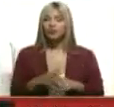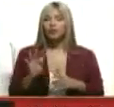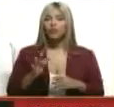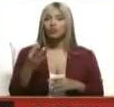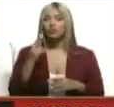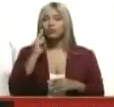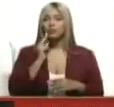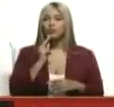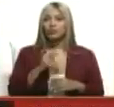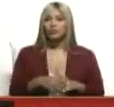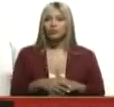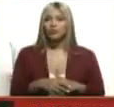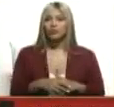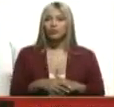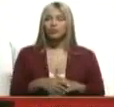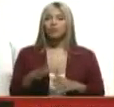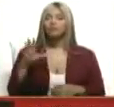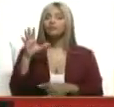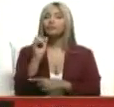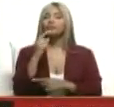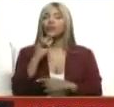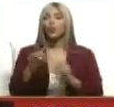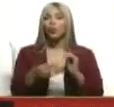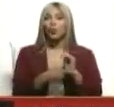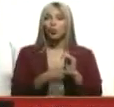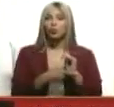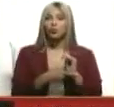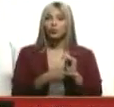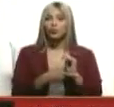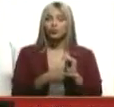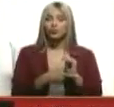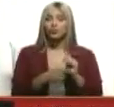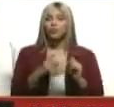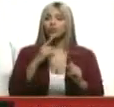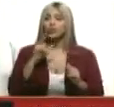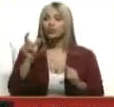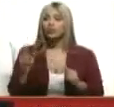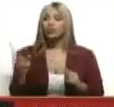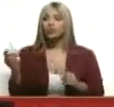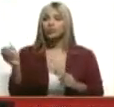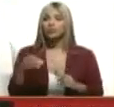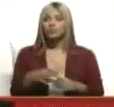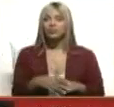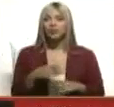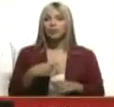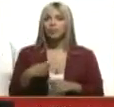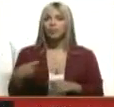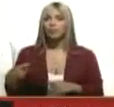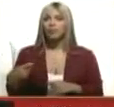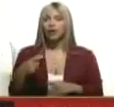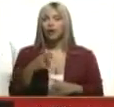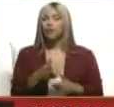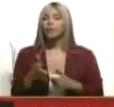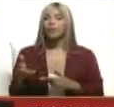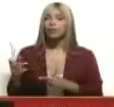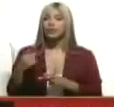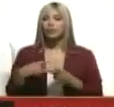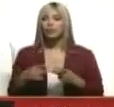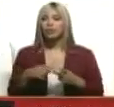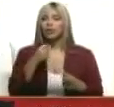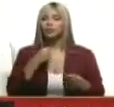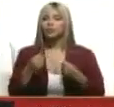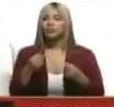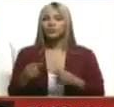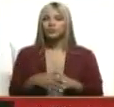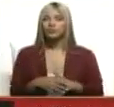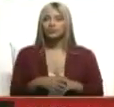Fundación Simón Bolívar, se lo apropió la gente de Guaidó y a través de Roland Carreño lo traía en Venezuela para pagar mercenarios y para pagar medios de